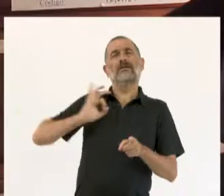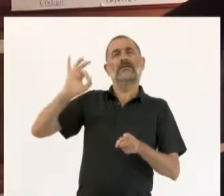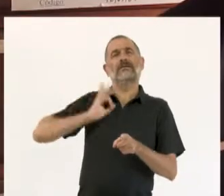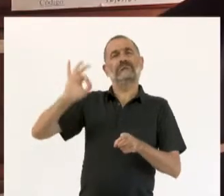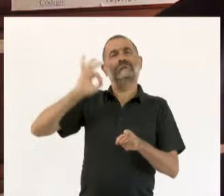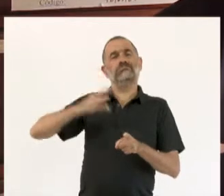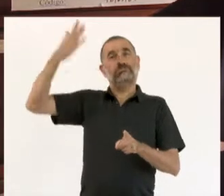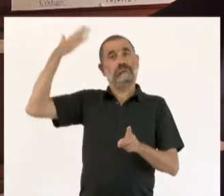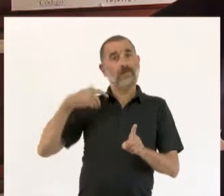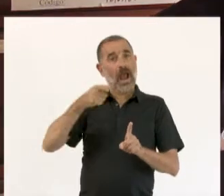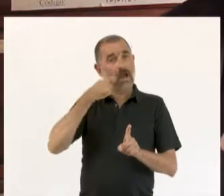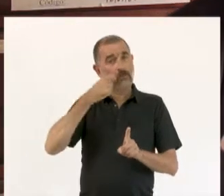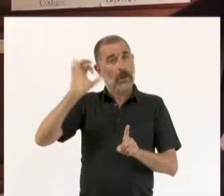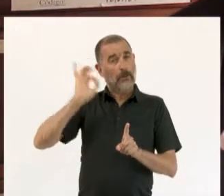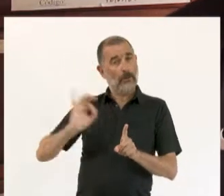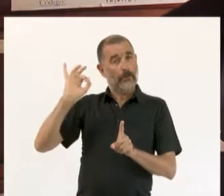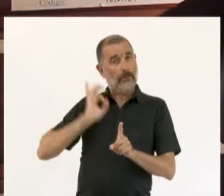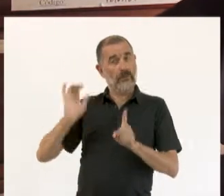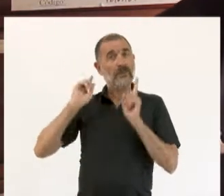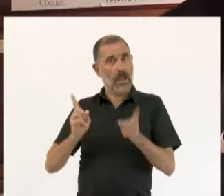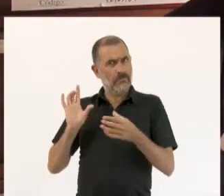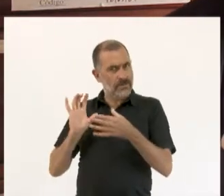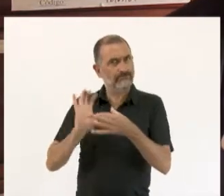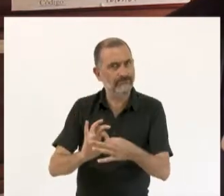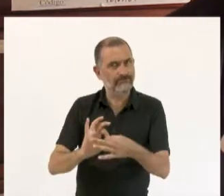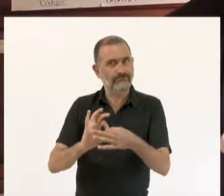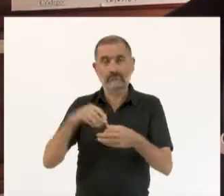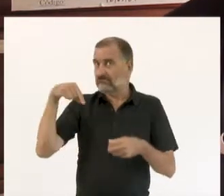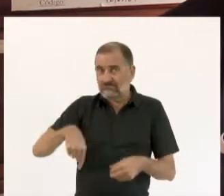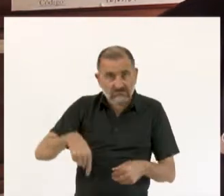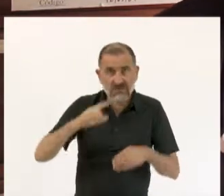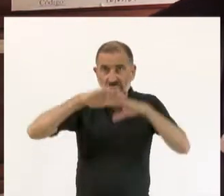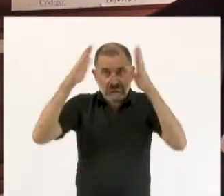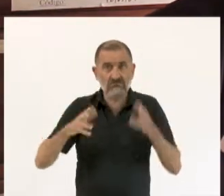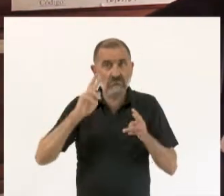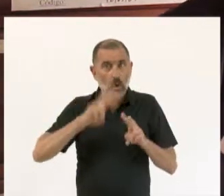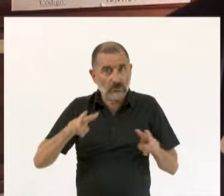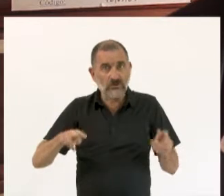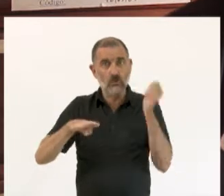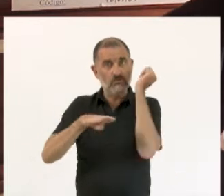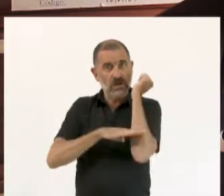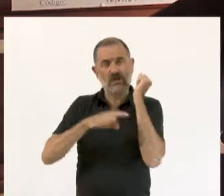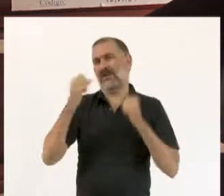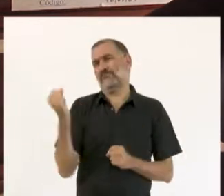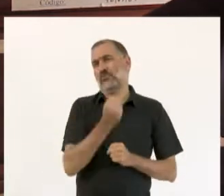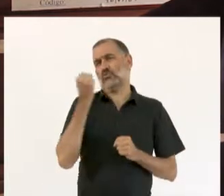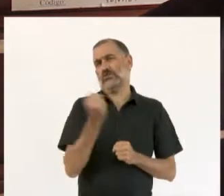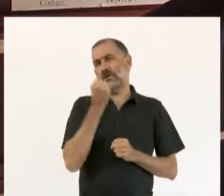el museo es vital lo que hacen desde el programa, y bueno, realmente es un